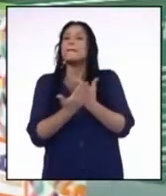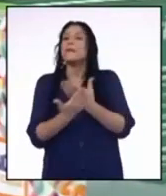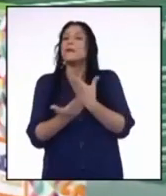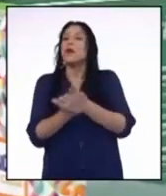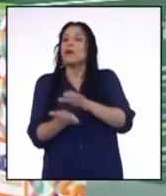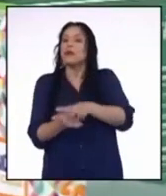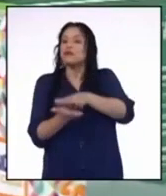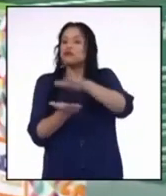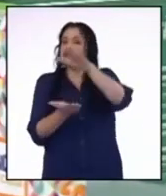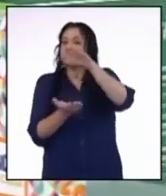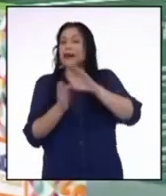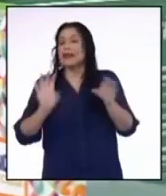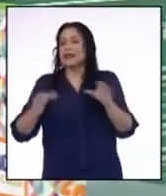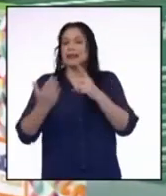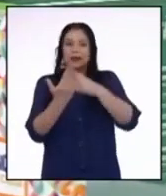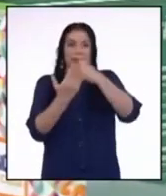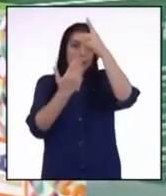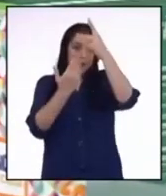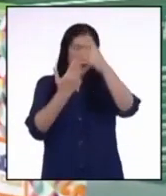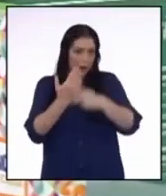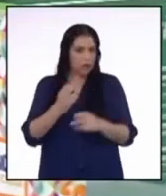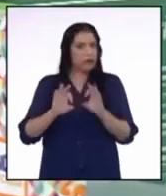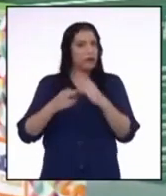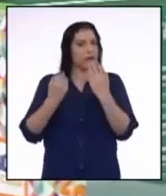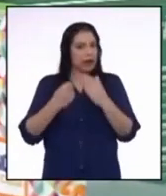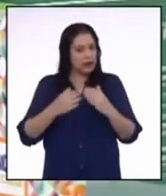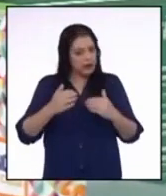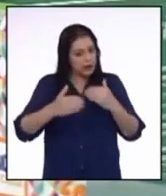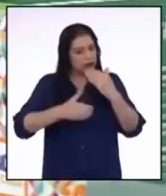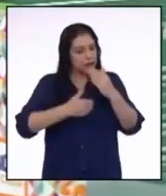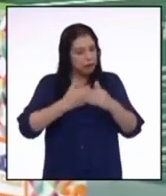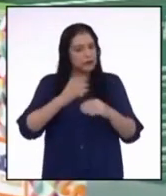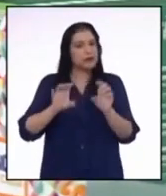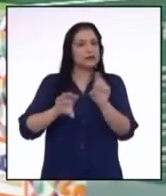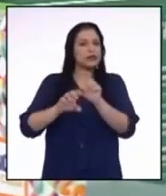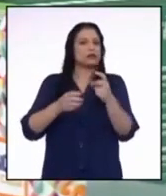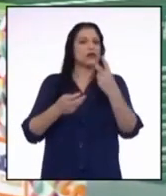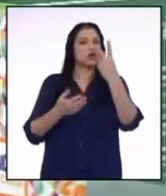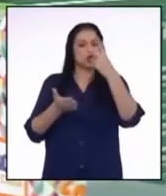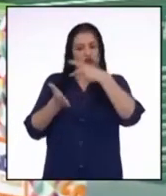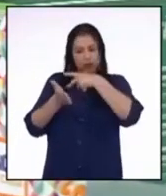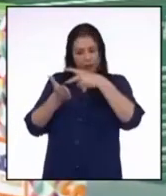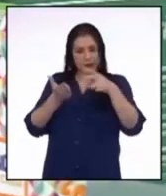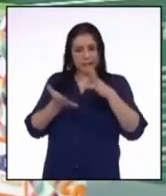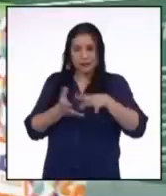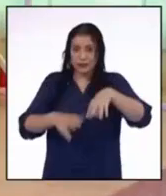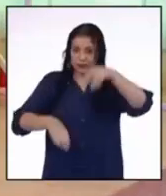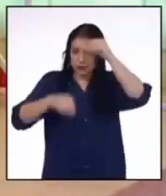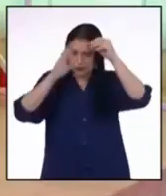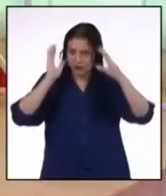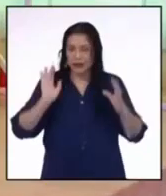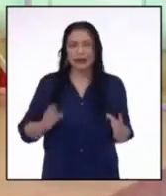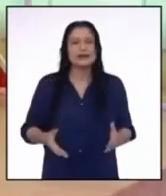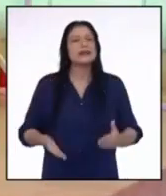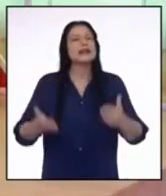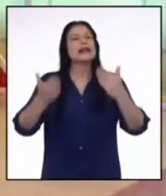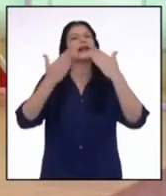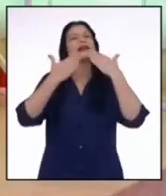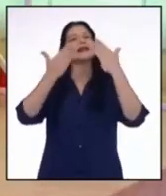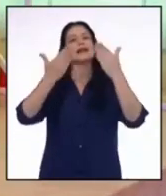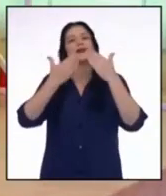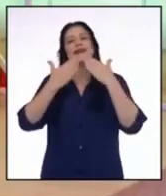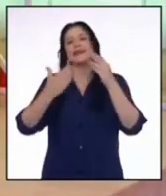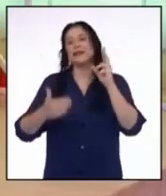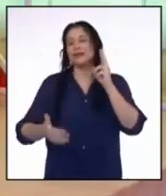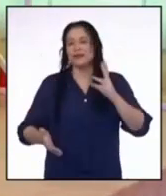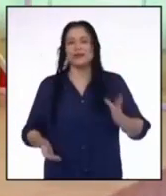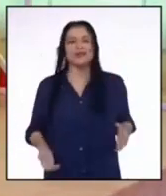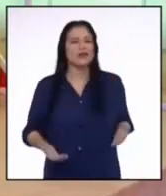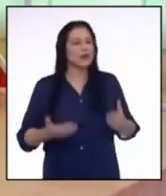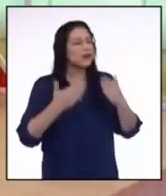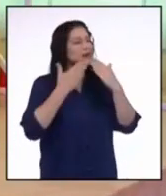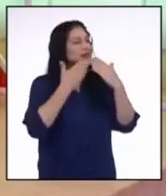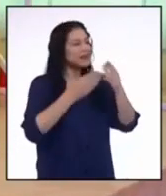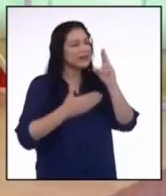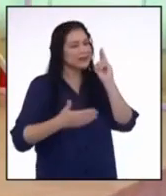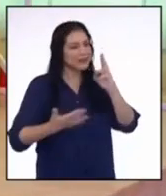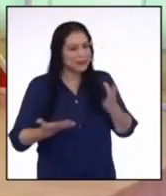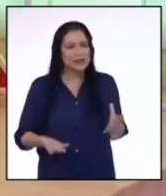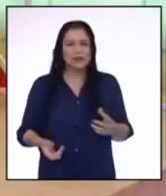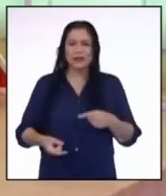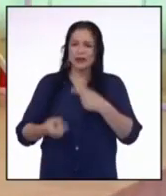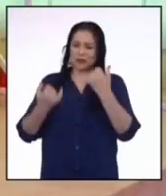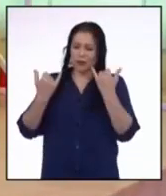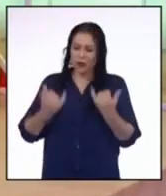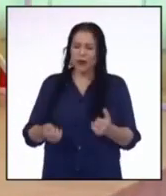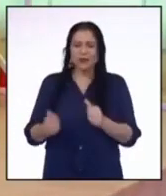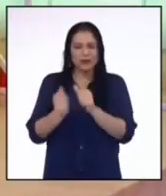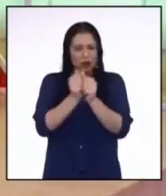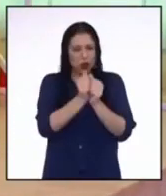insumos para la construcción del plan familiar que iremos construyendo en estas 2 semanas de aprendizaje. Gracias, profesora. Muchas gracias, profesora Julia,